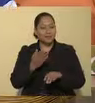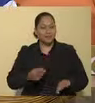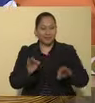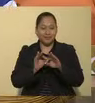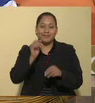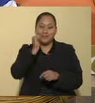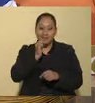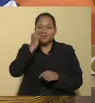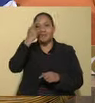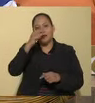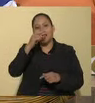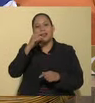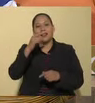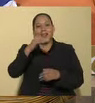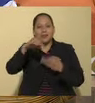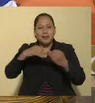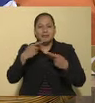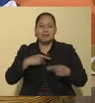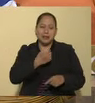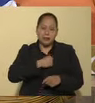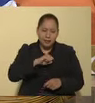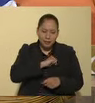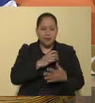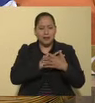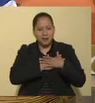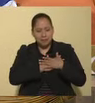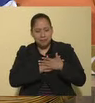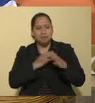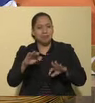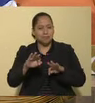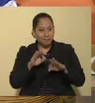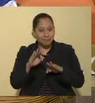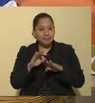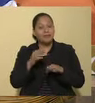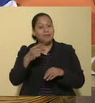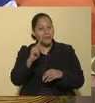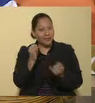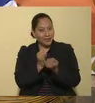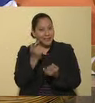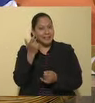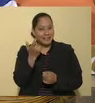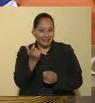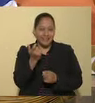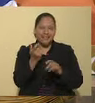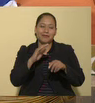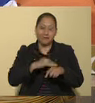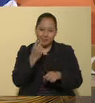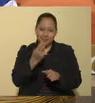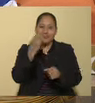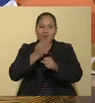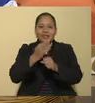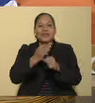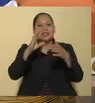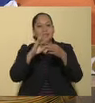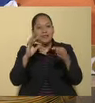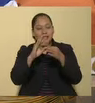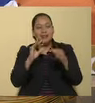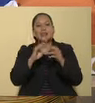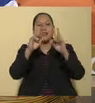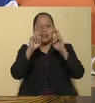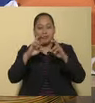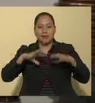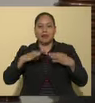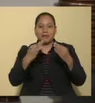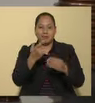importante para todos es la salud, el amor, el trabajo y también el dinero. Y para eso vamos a hablar de las finanzas